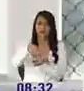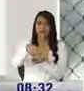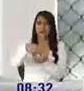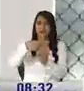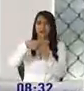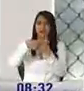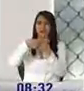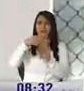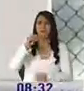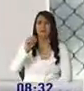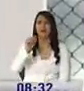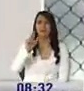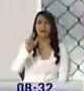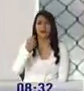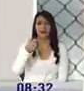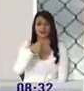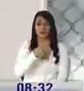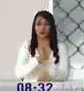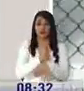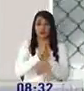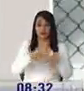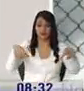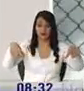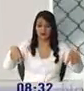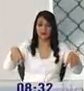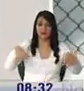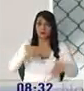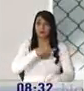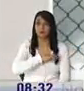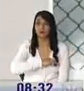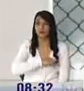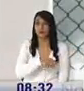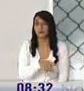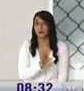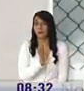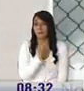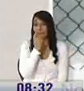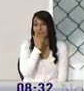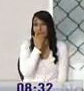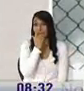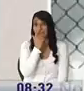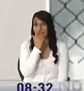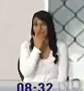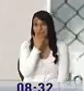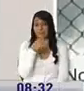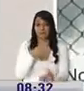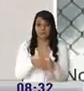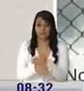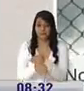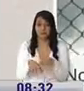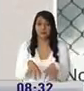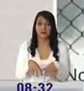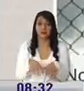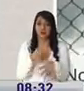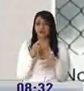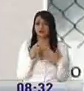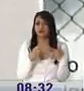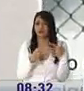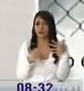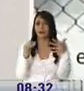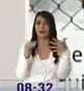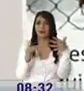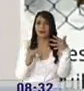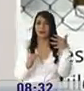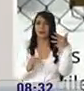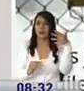reglamento por utilizar de la cancha sintética me imagino que esto es del municipio cancha sintética no no ingresar con mascota bla bla bla bla bla se le esa una